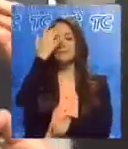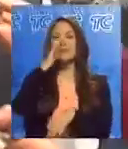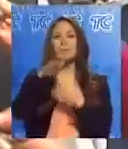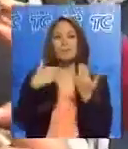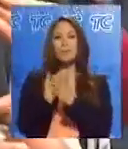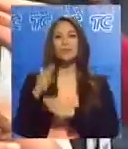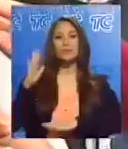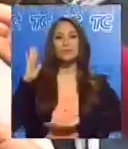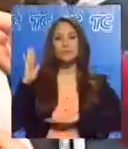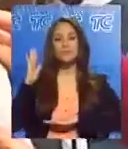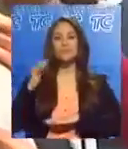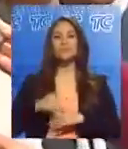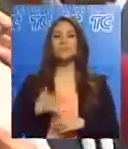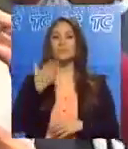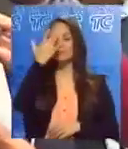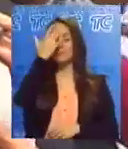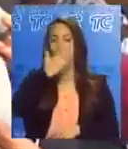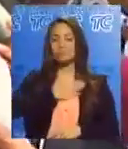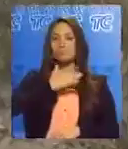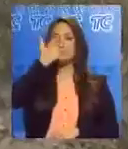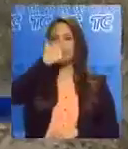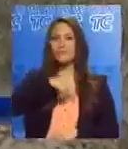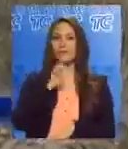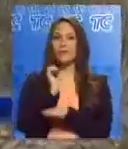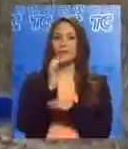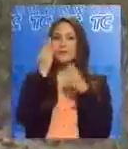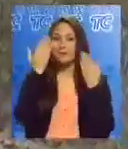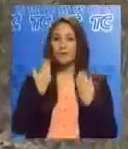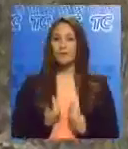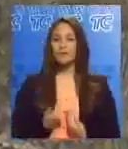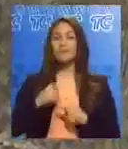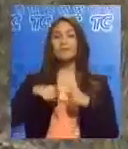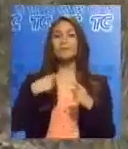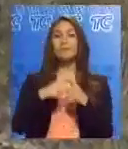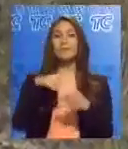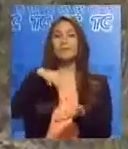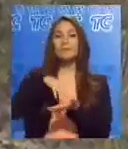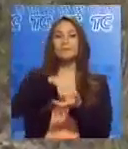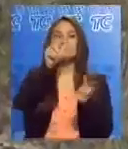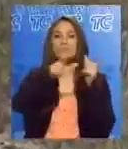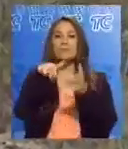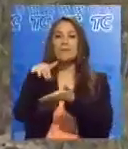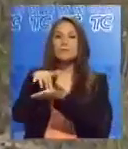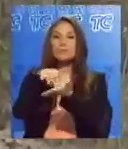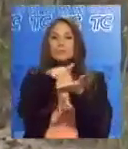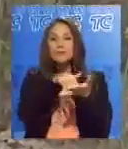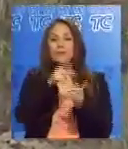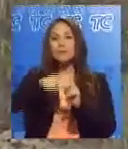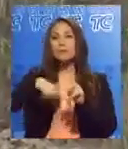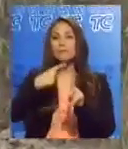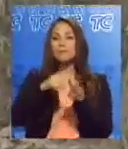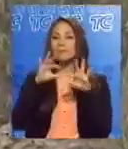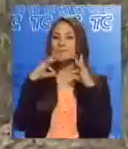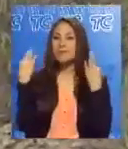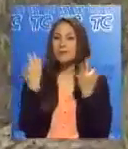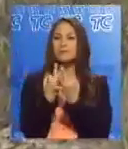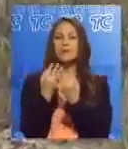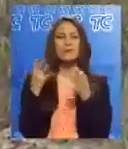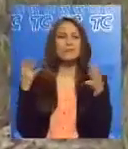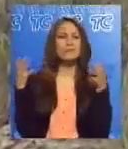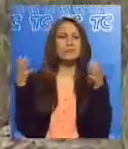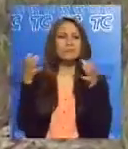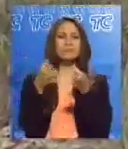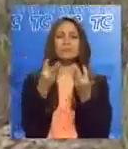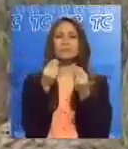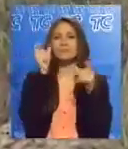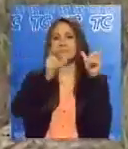compromiso con el medio ambiente como ecuatorianos, como sociedad. Un sinnúmero de estudiantes de varios colegios de la capital y cientos de familias se sumaron a la